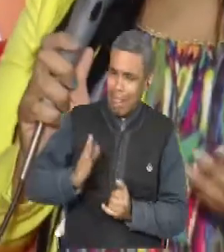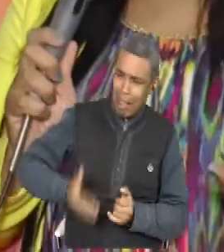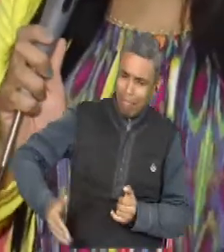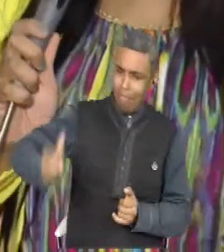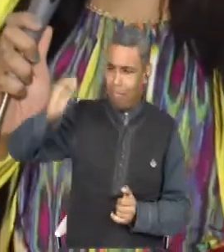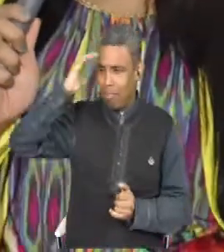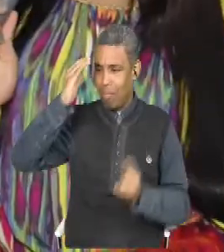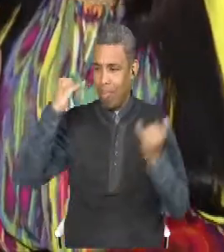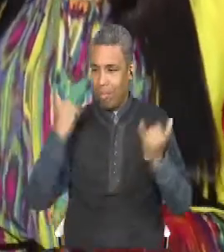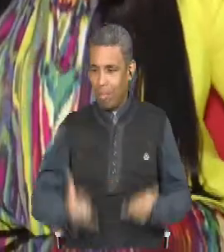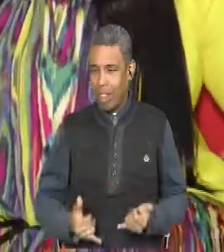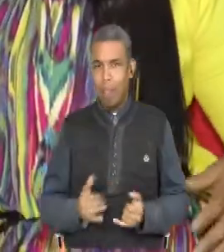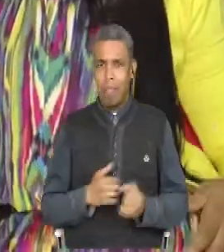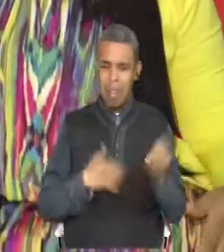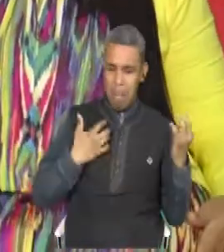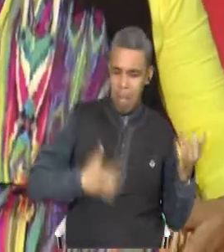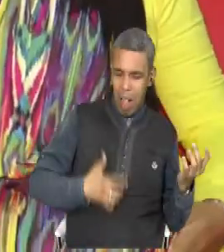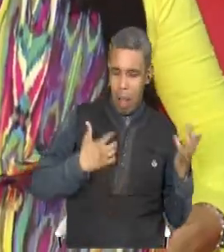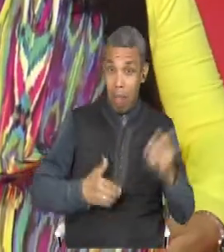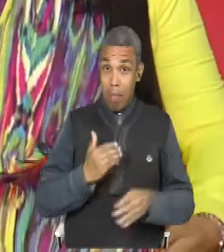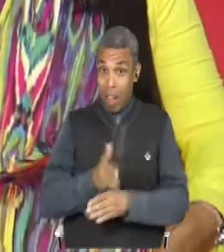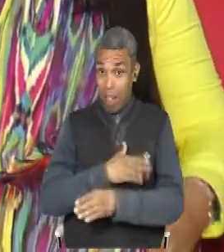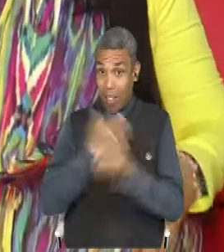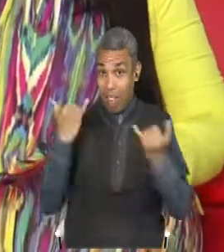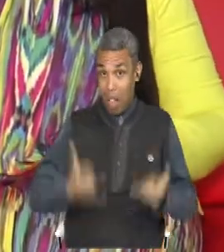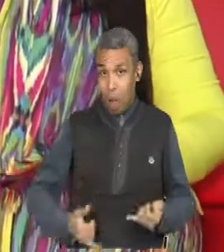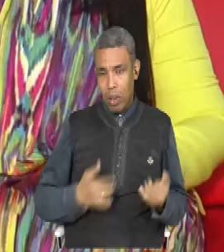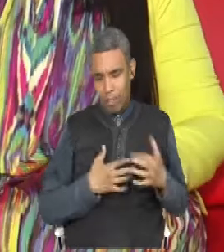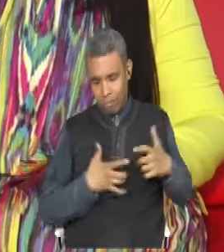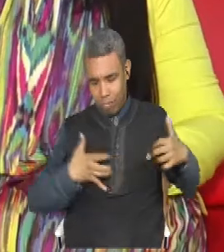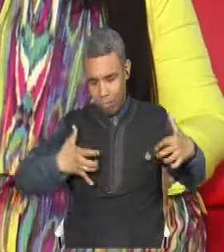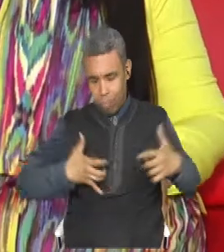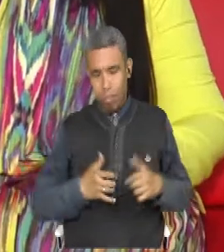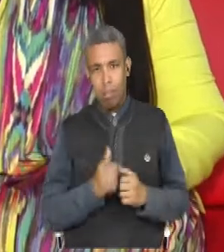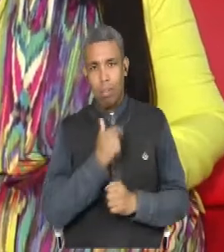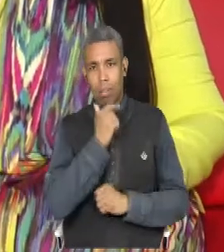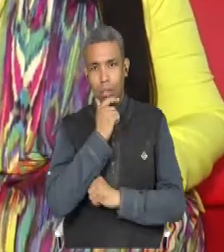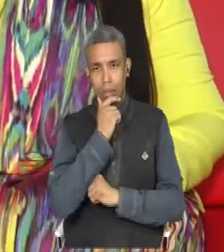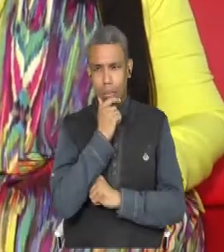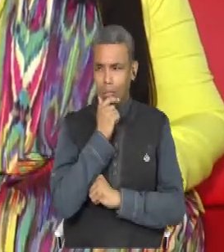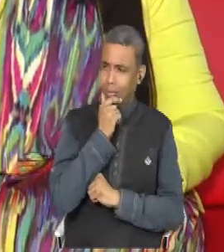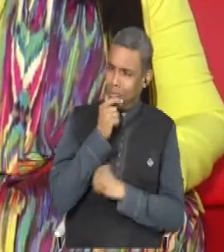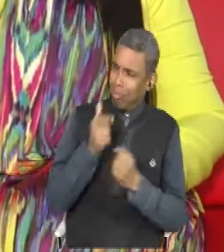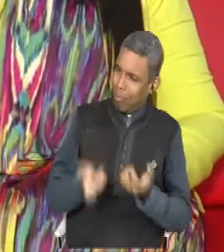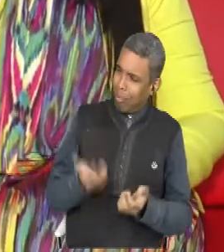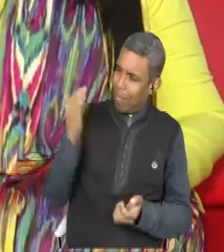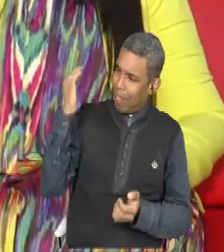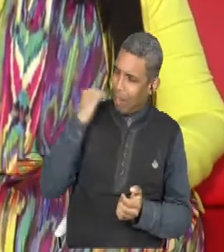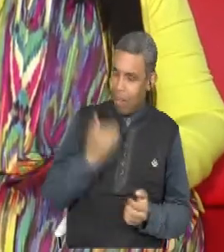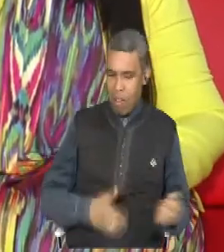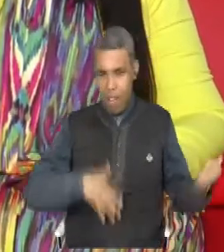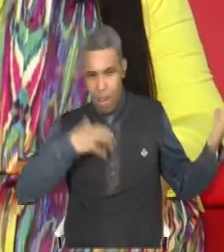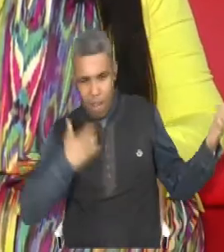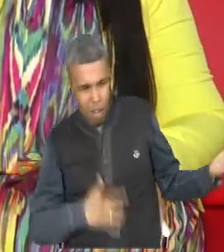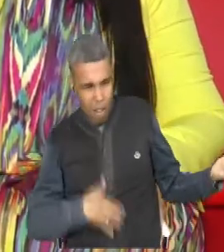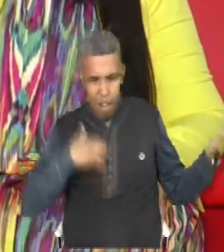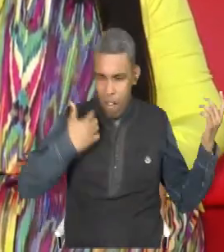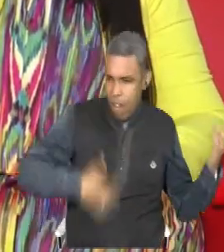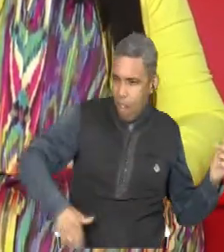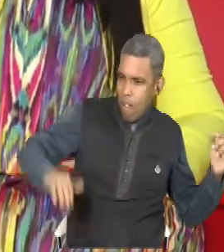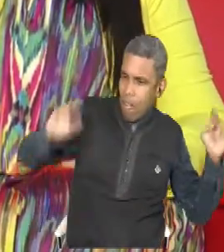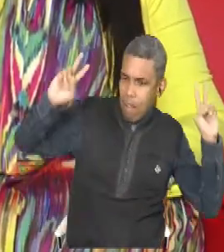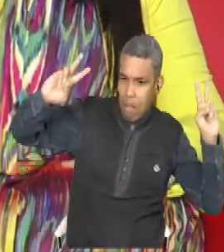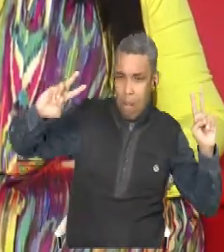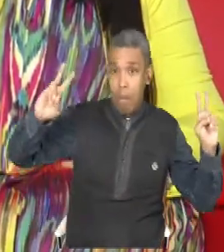de un género como el rock al vallenato? Pues realmente fue por los amigos. Tenía muchos amigos en común que estaban